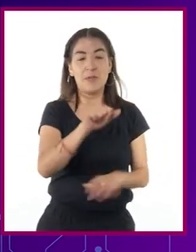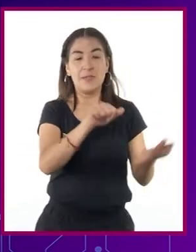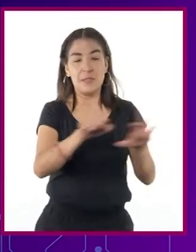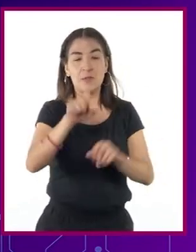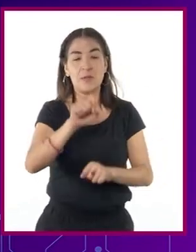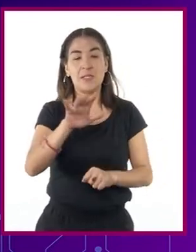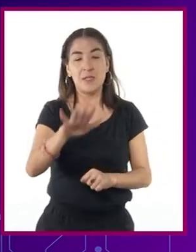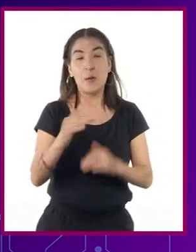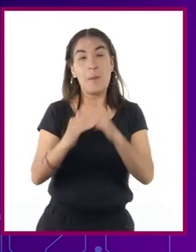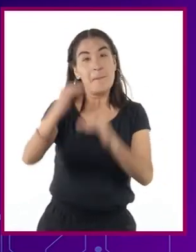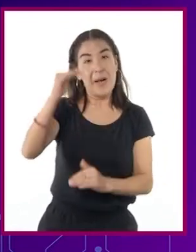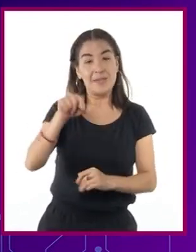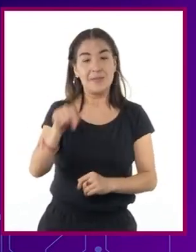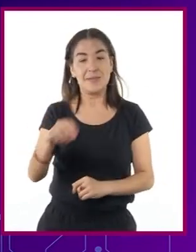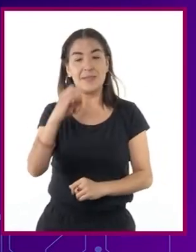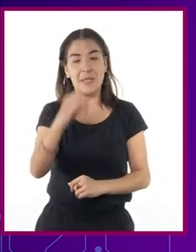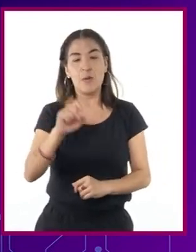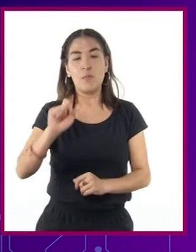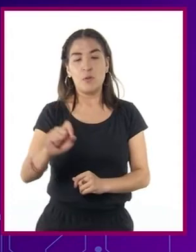0.0625 es mayor que